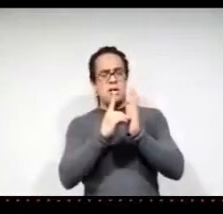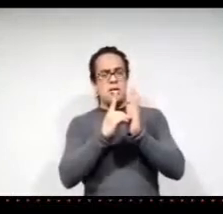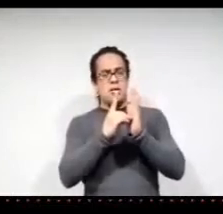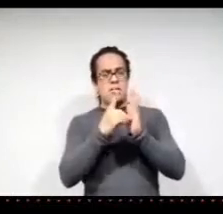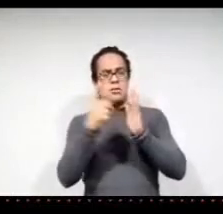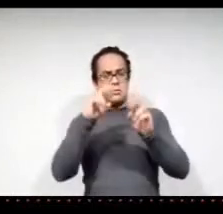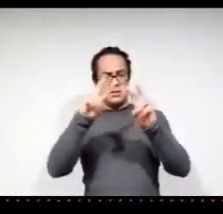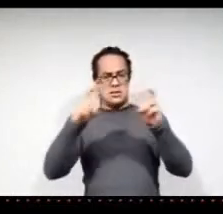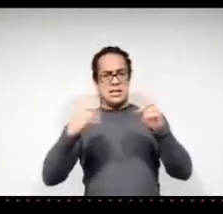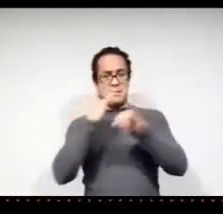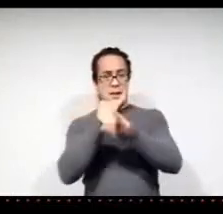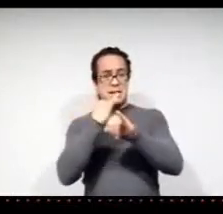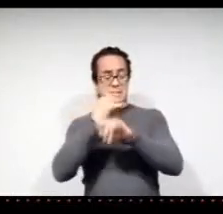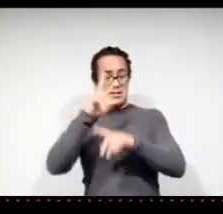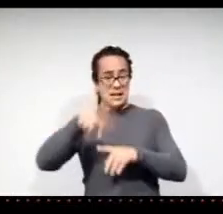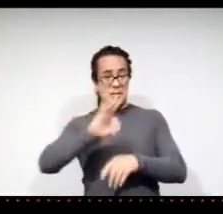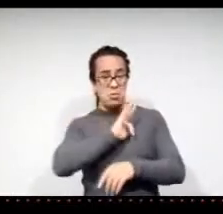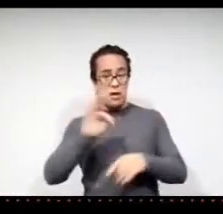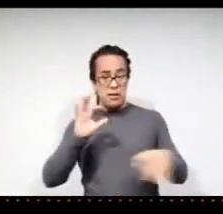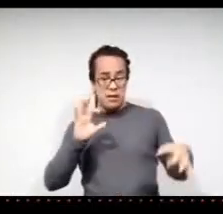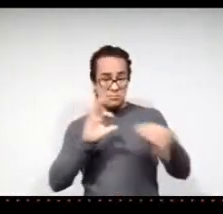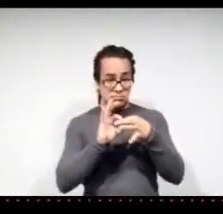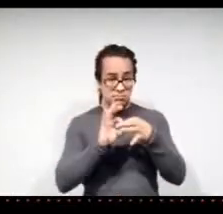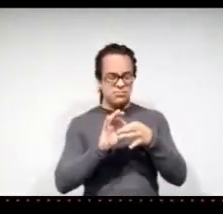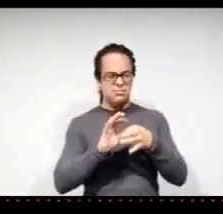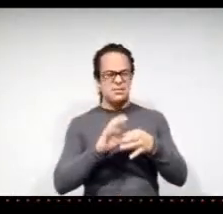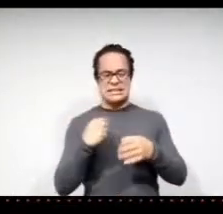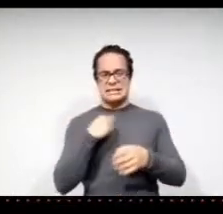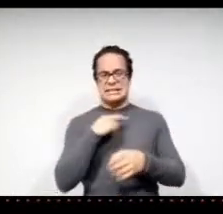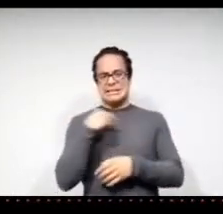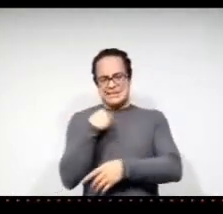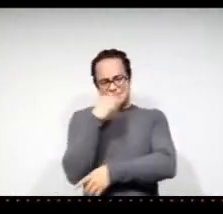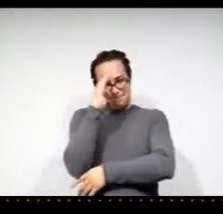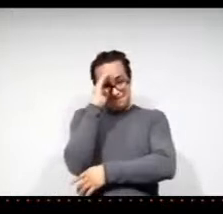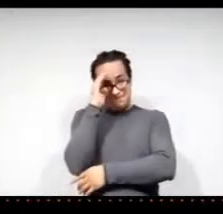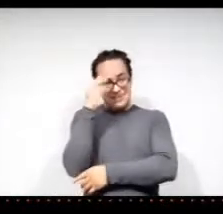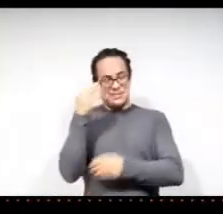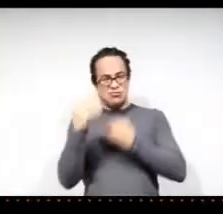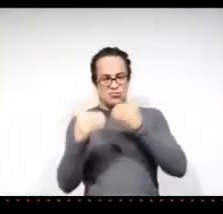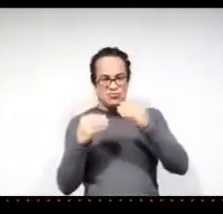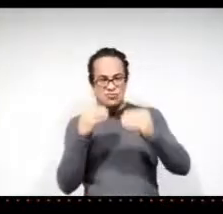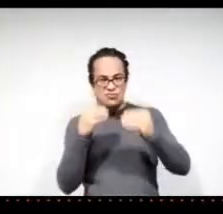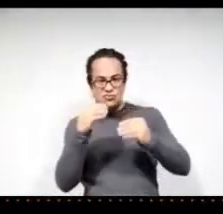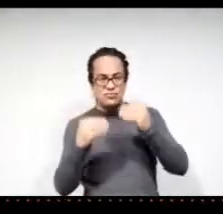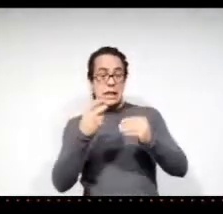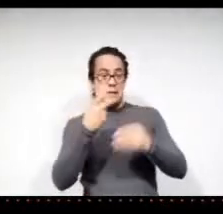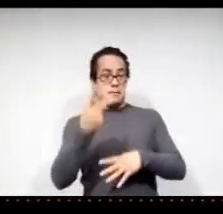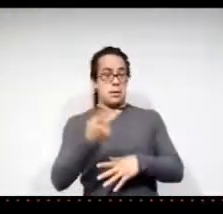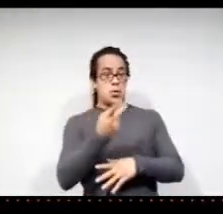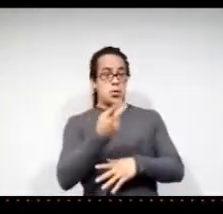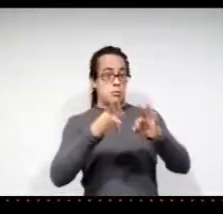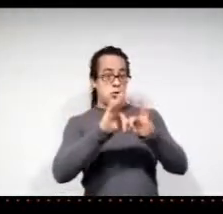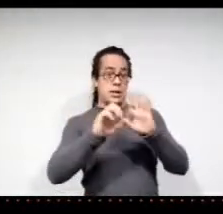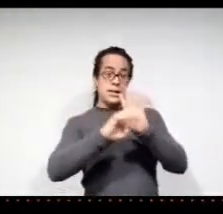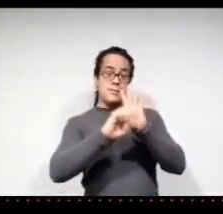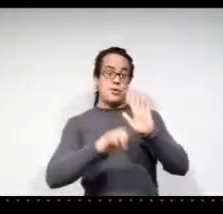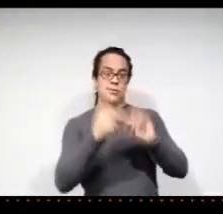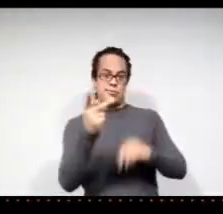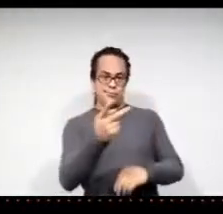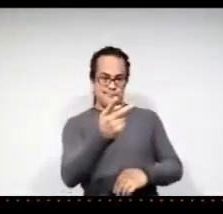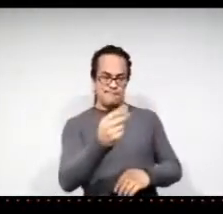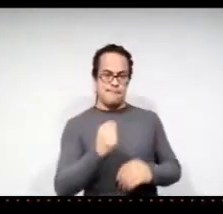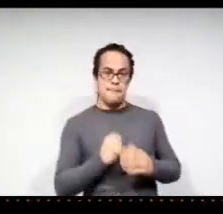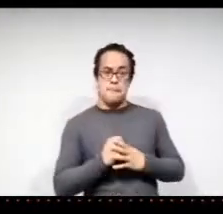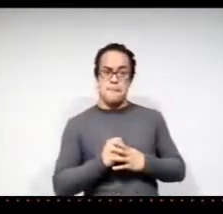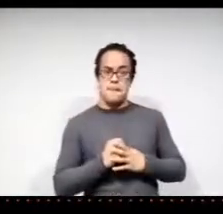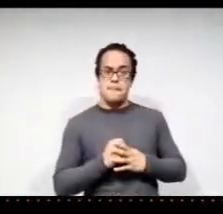online totalmente. Y donde las preguntas importantes serían, si